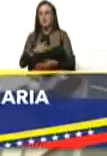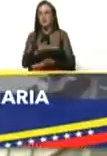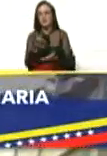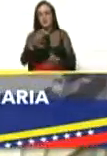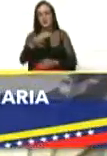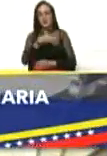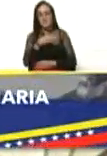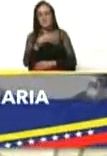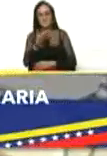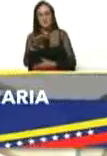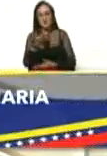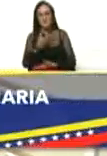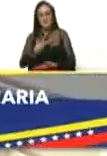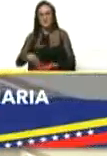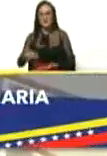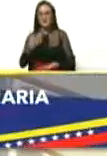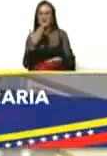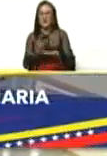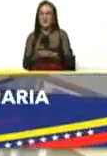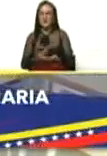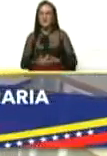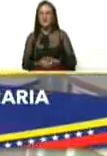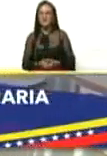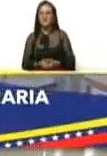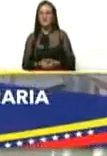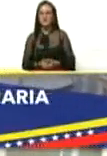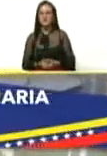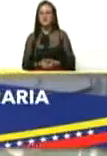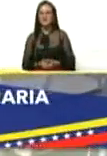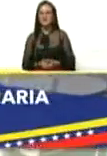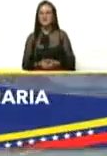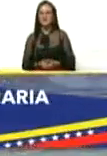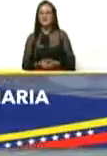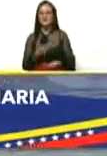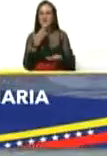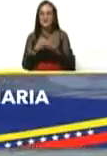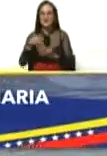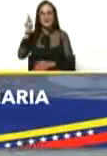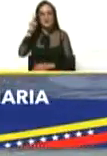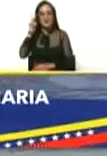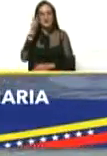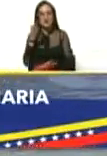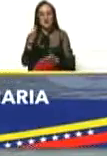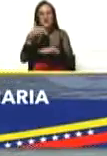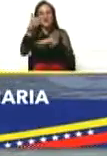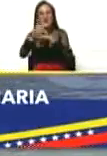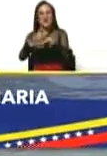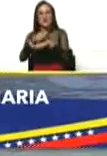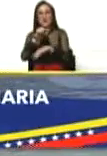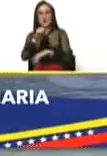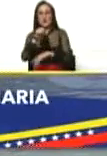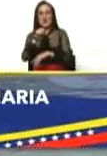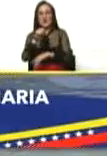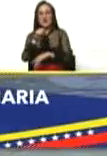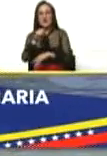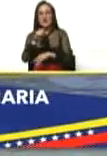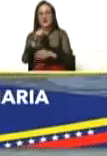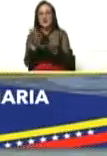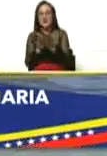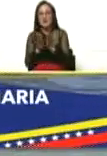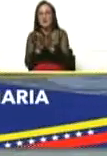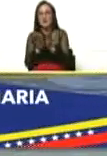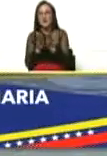señor presidente. Gracias. Gracias, profesora Carmen Rodríguez, directora de este